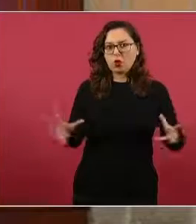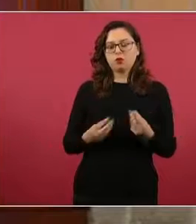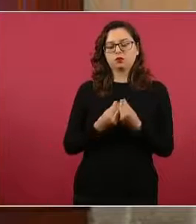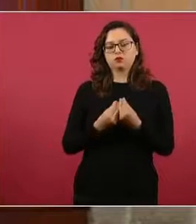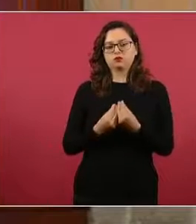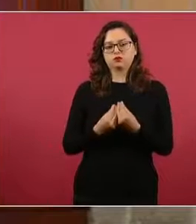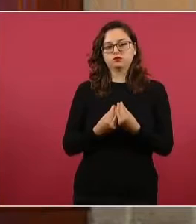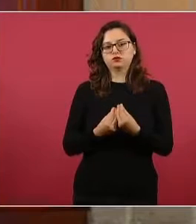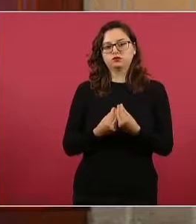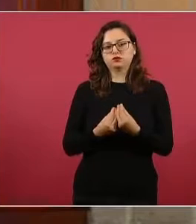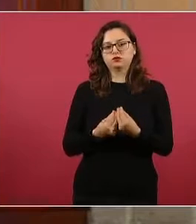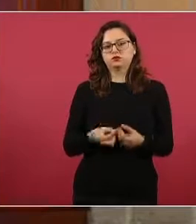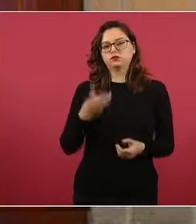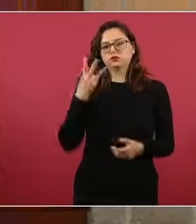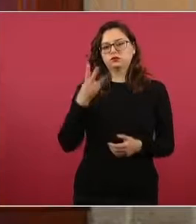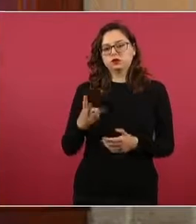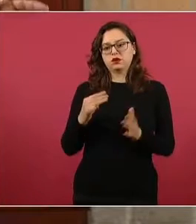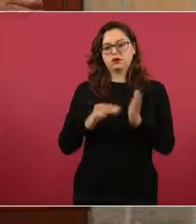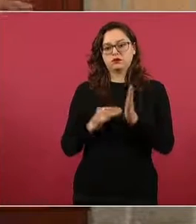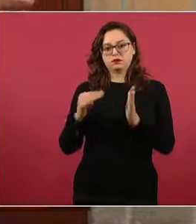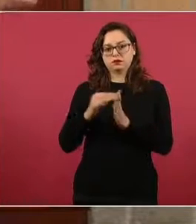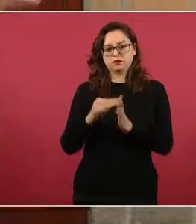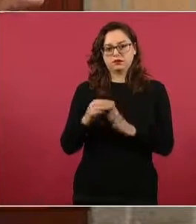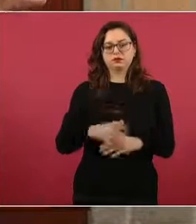cuando mucho.